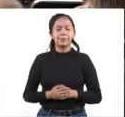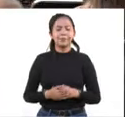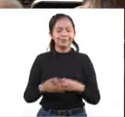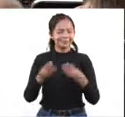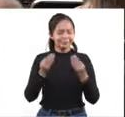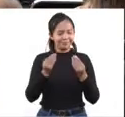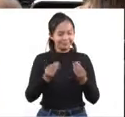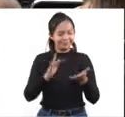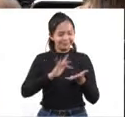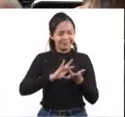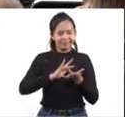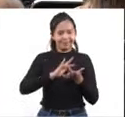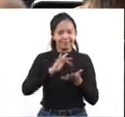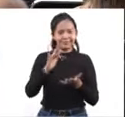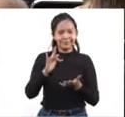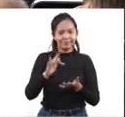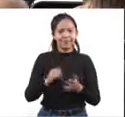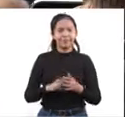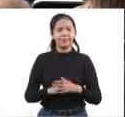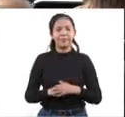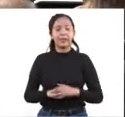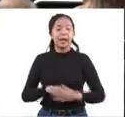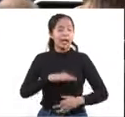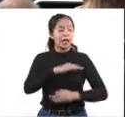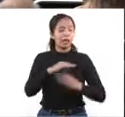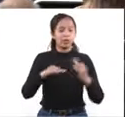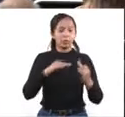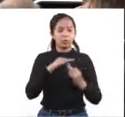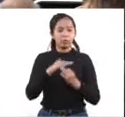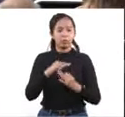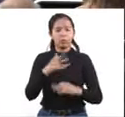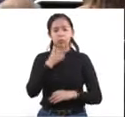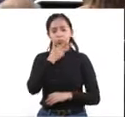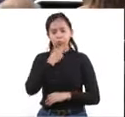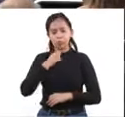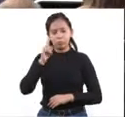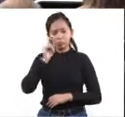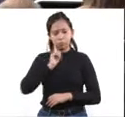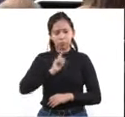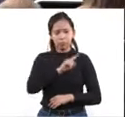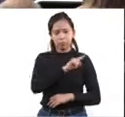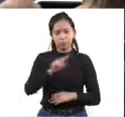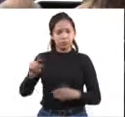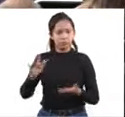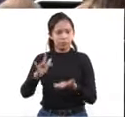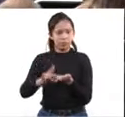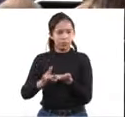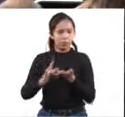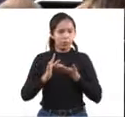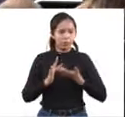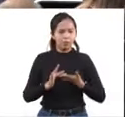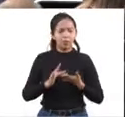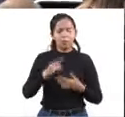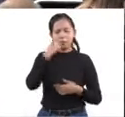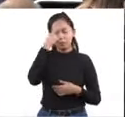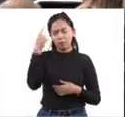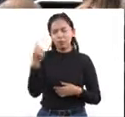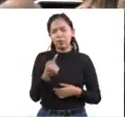Muchísimas gracias a todas y todos que nos han dado el apoyo para lograr